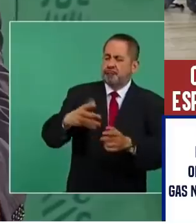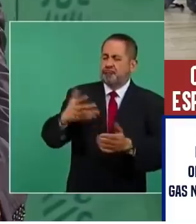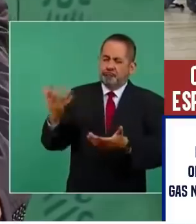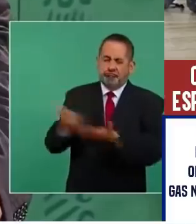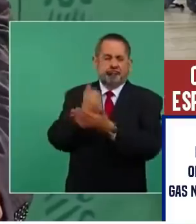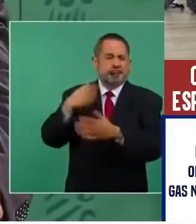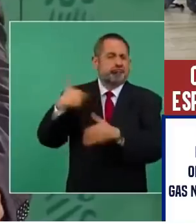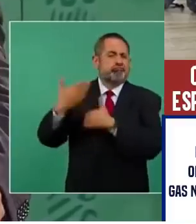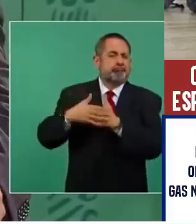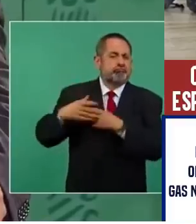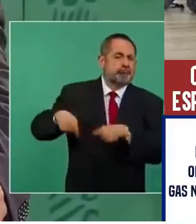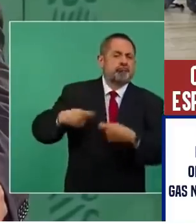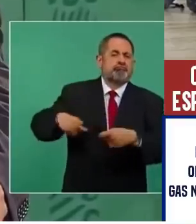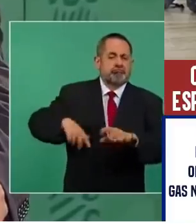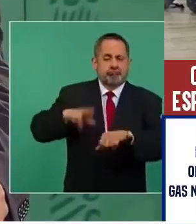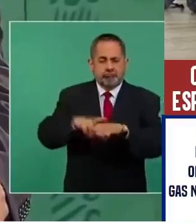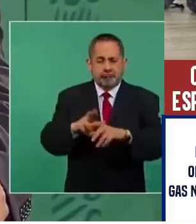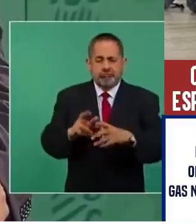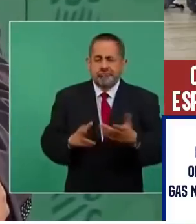o